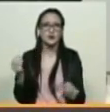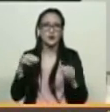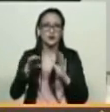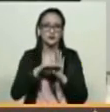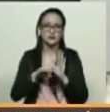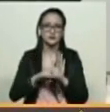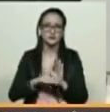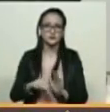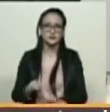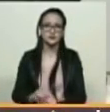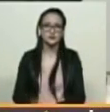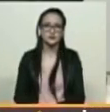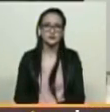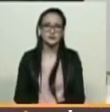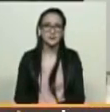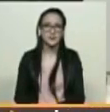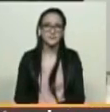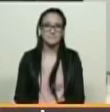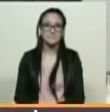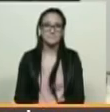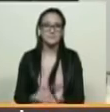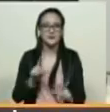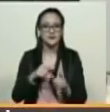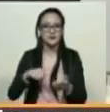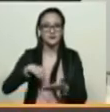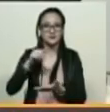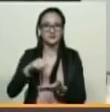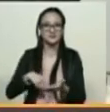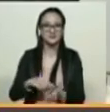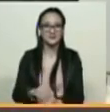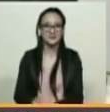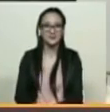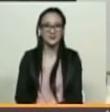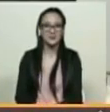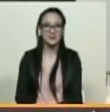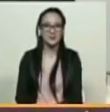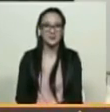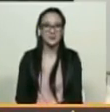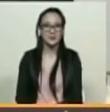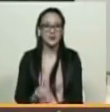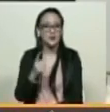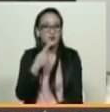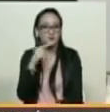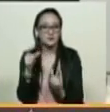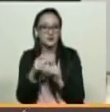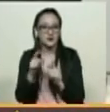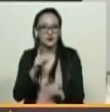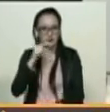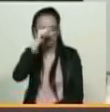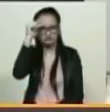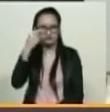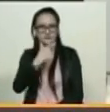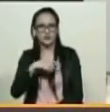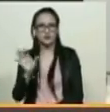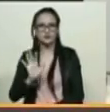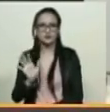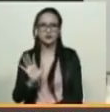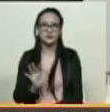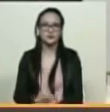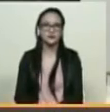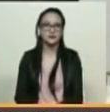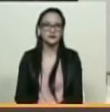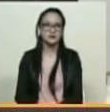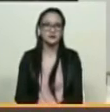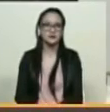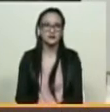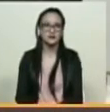Pero puede reiterar, está firmado. Pero está firmado. Nosotros somos personas de una sola palabra, Gabriela, de una. Nosotros no somos Julio Borges. Por eso Julio Borges va a los sitios